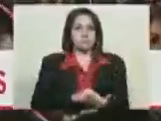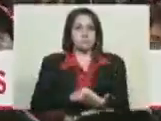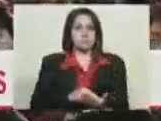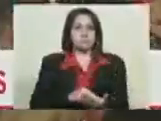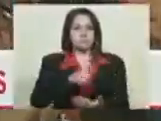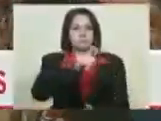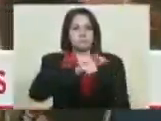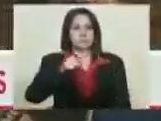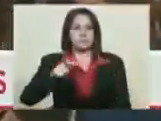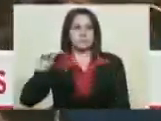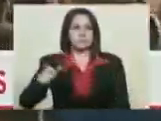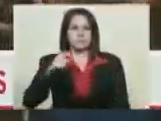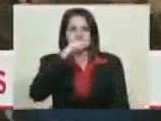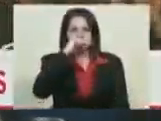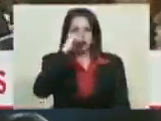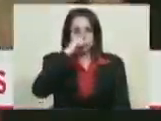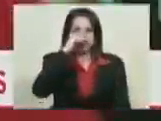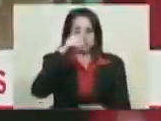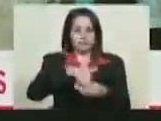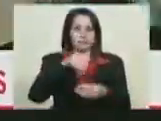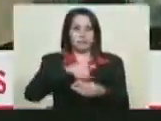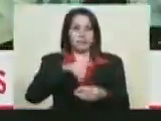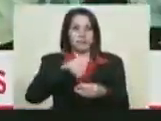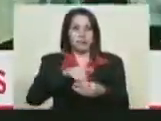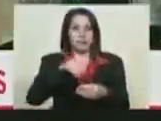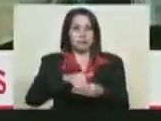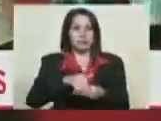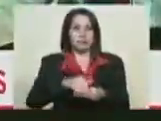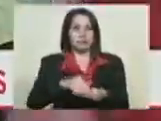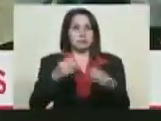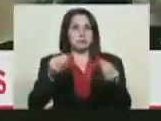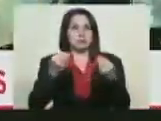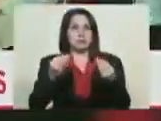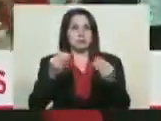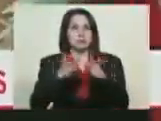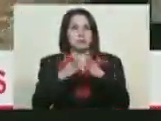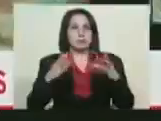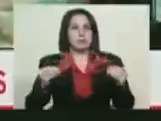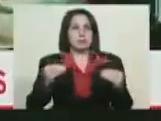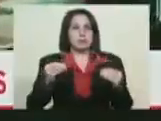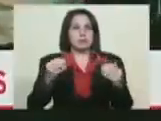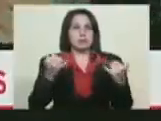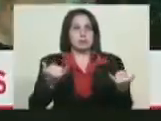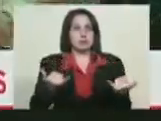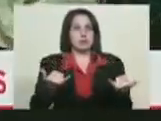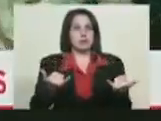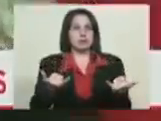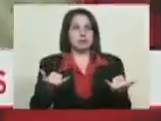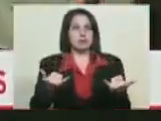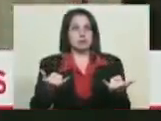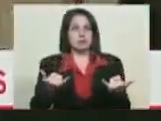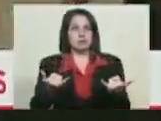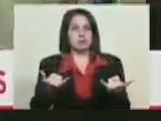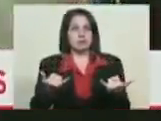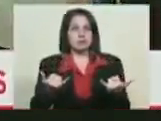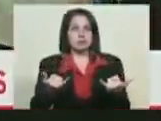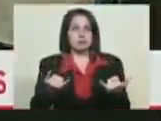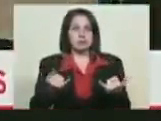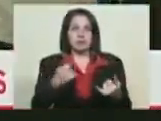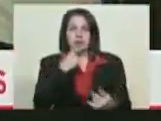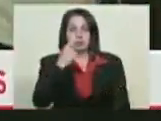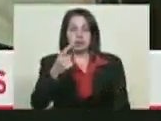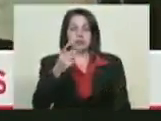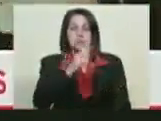9.139.564 electores. Esto como parte del primer boletín que ha dado a conocer que ha ofrecido el